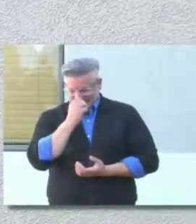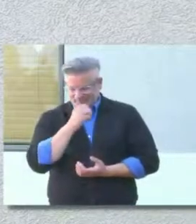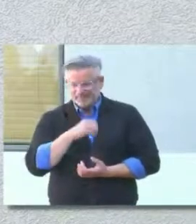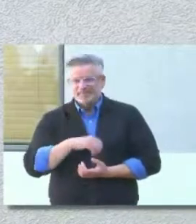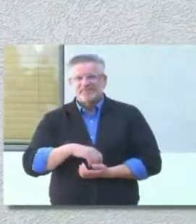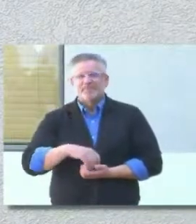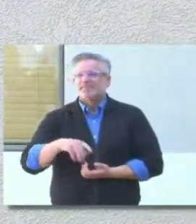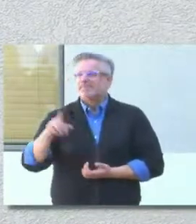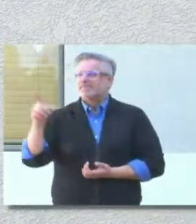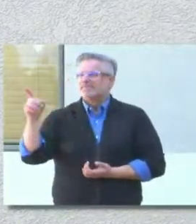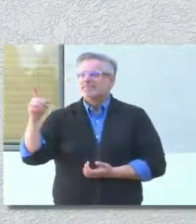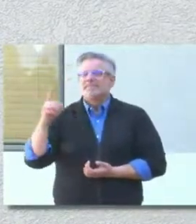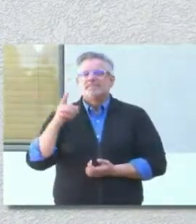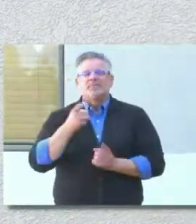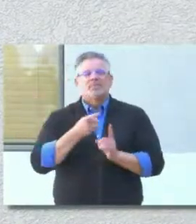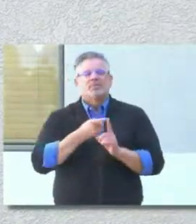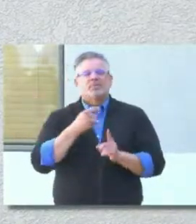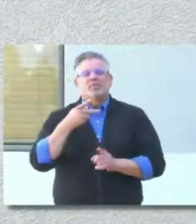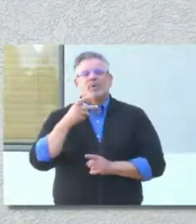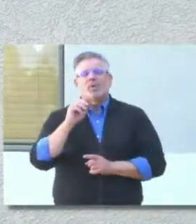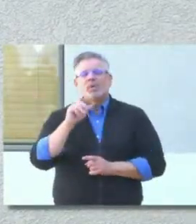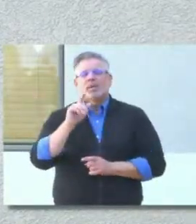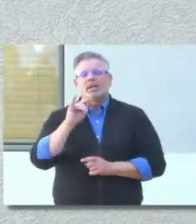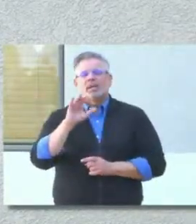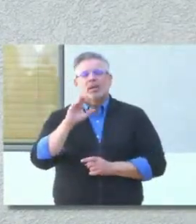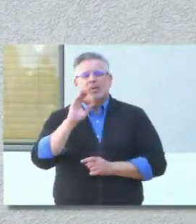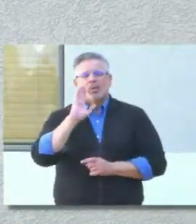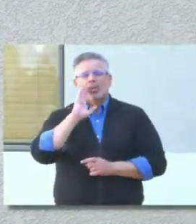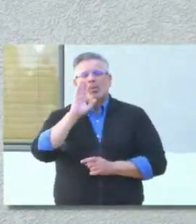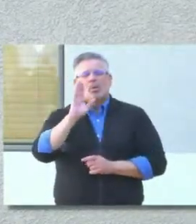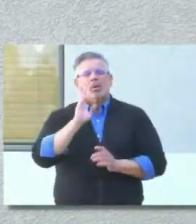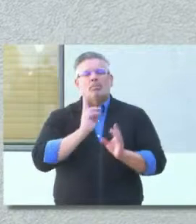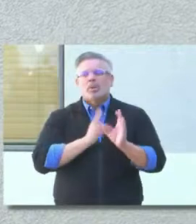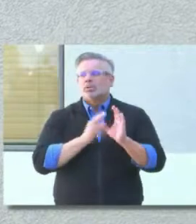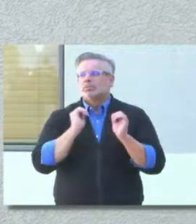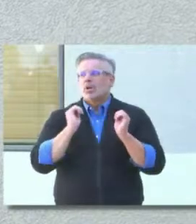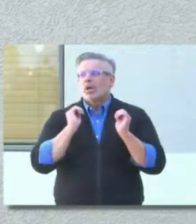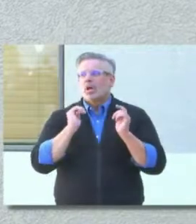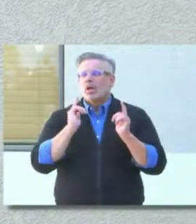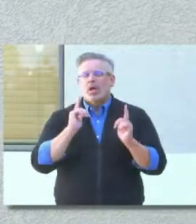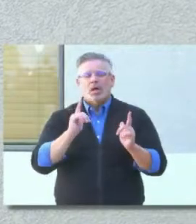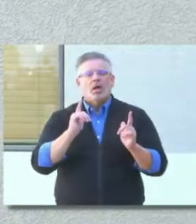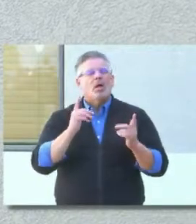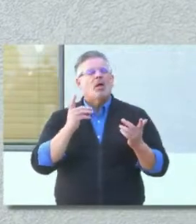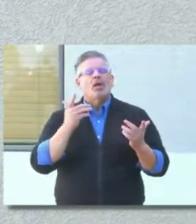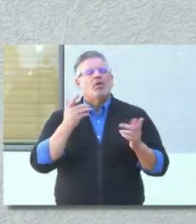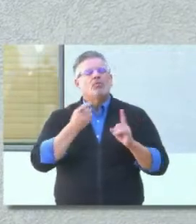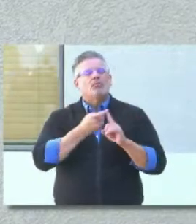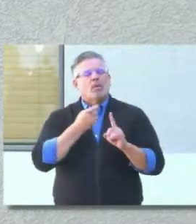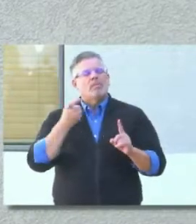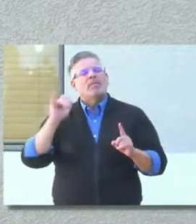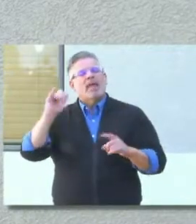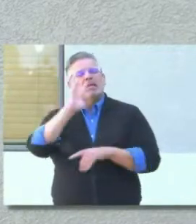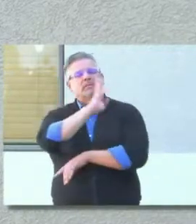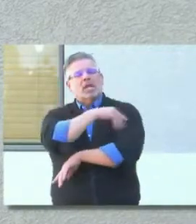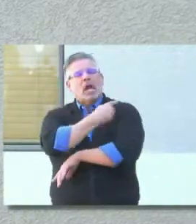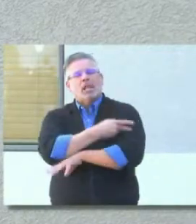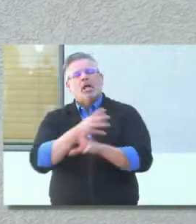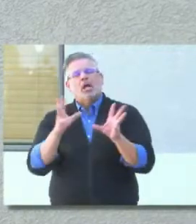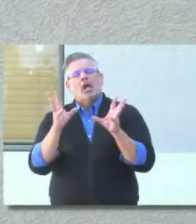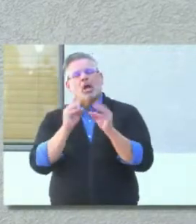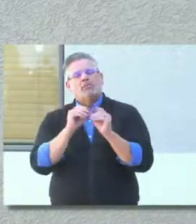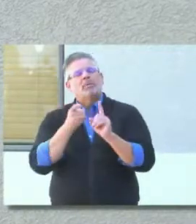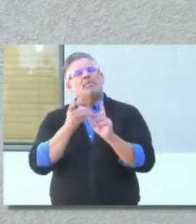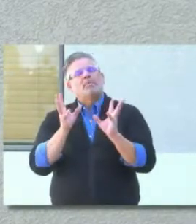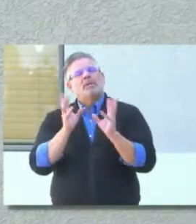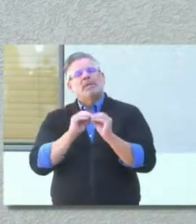Hi, Governor. Alex Nieves with Politico. Will you be participating at all virtually in the Glasgow conference that ends Friday?